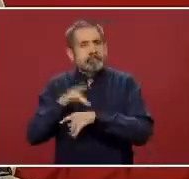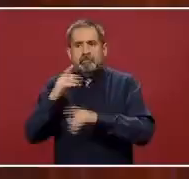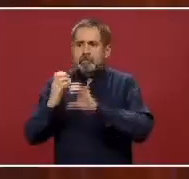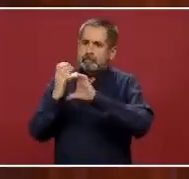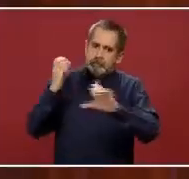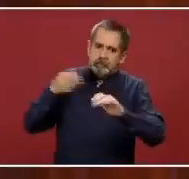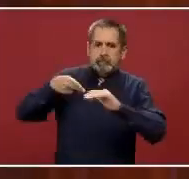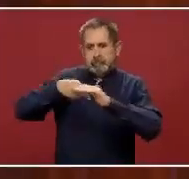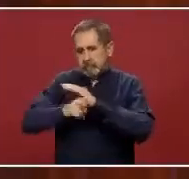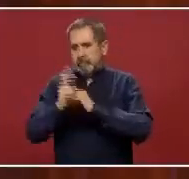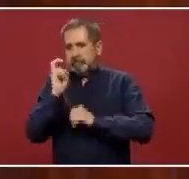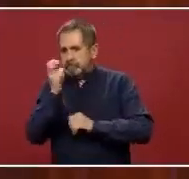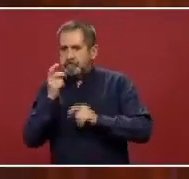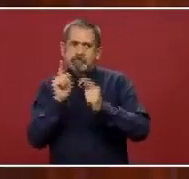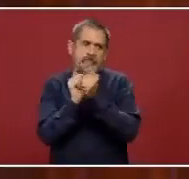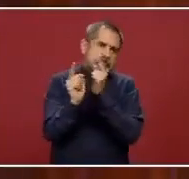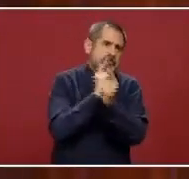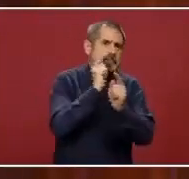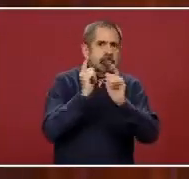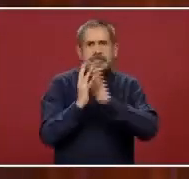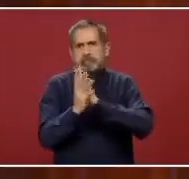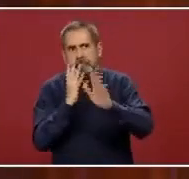tiene contacto con otras personas.